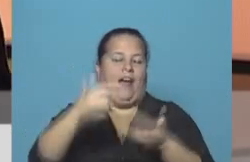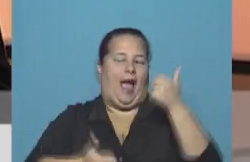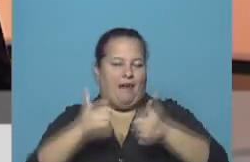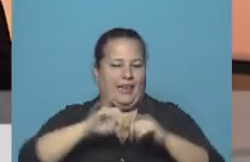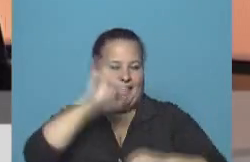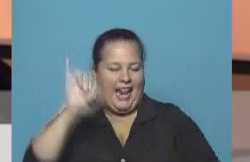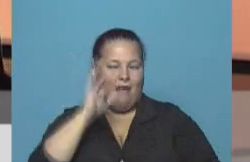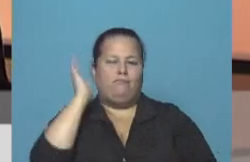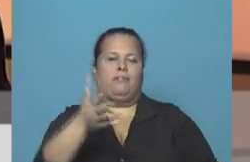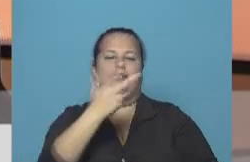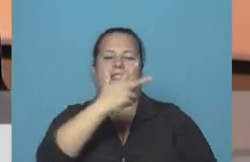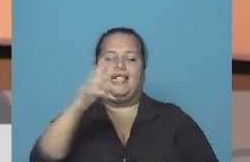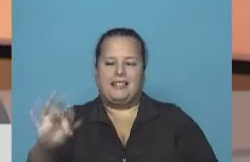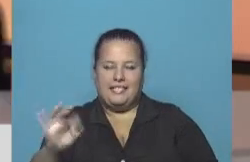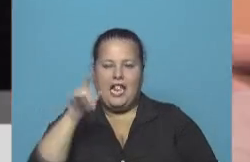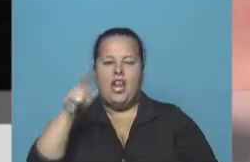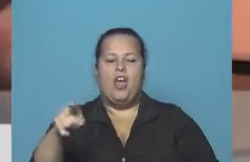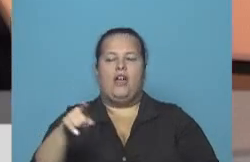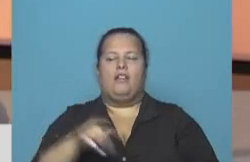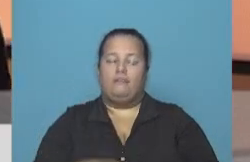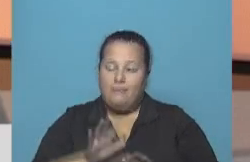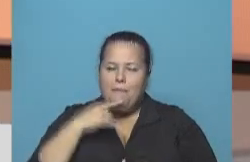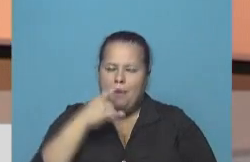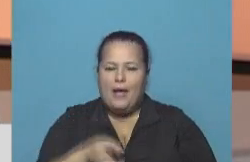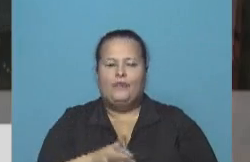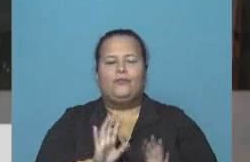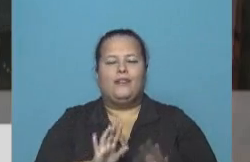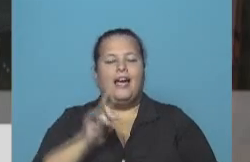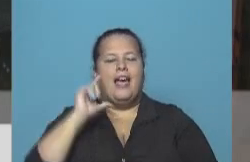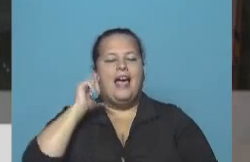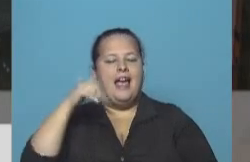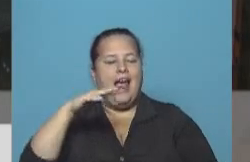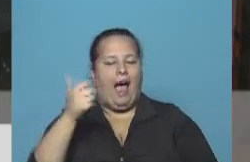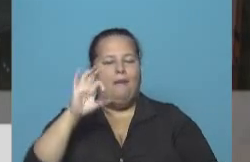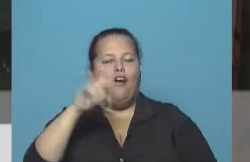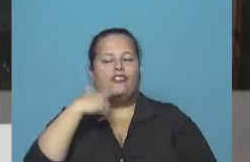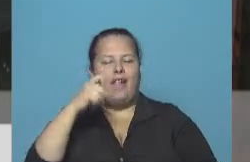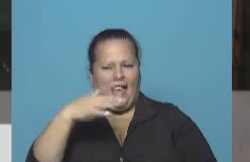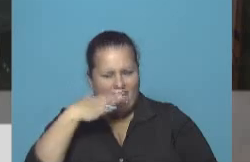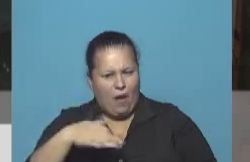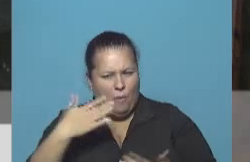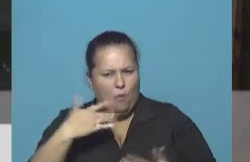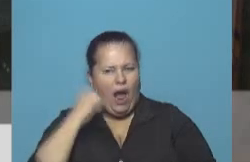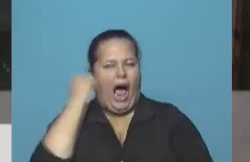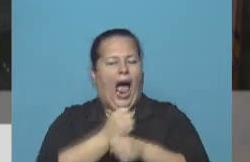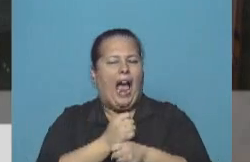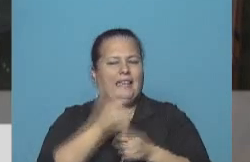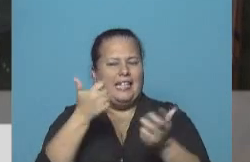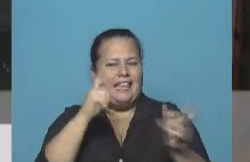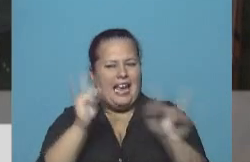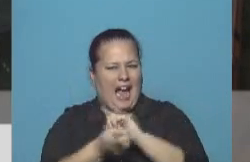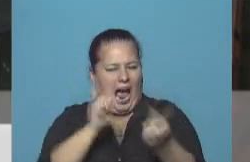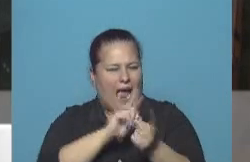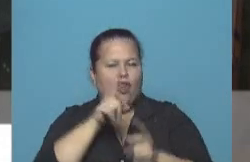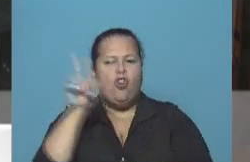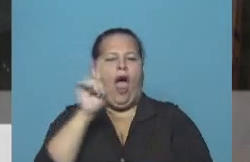internacional le ganó 3 a 0 ambos saltan preguntó es verdad que se podían hacer hasta seis cambios y que no hay